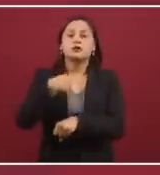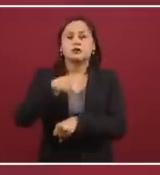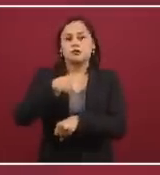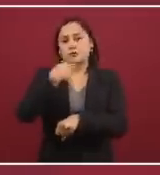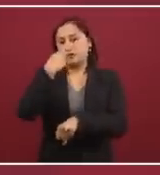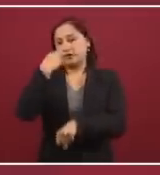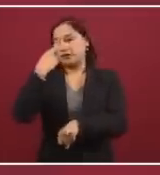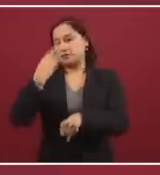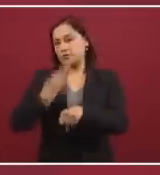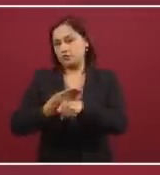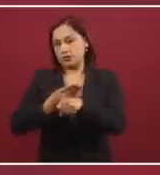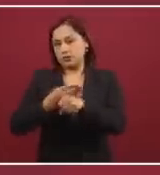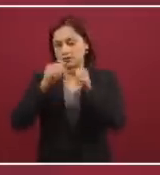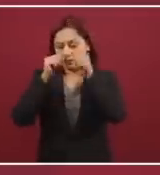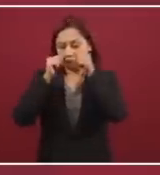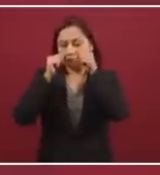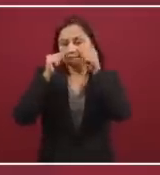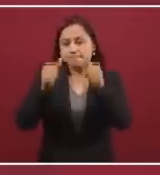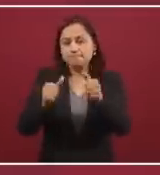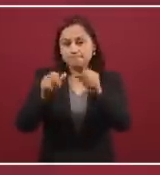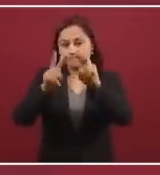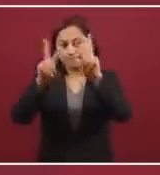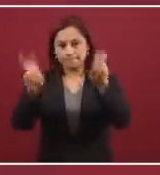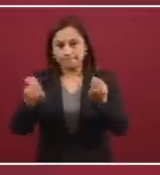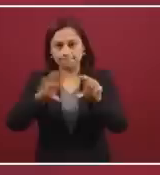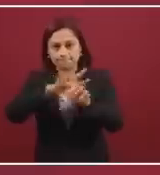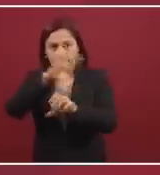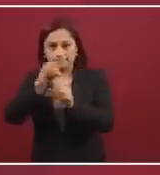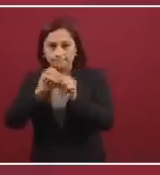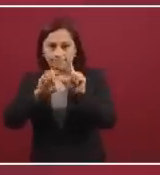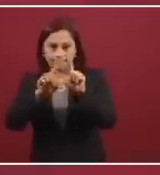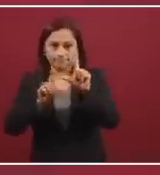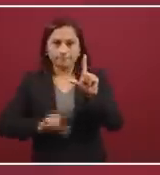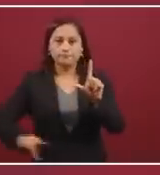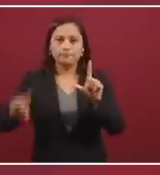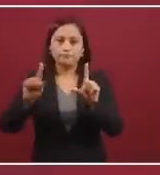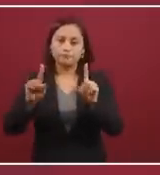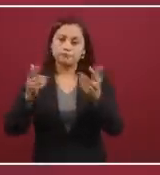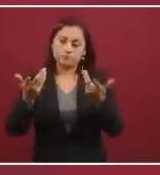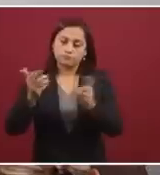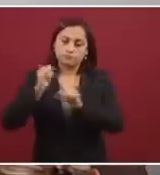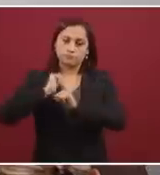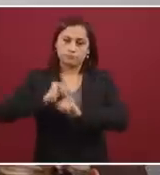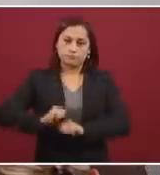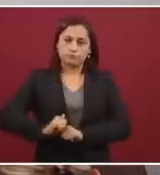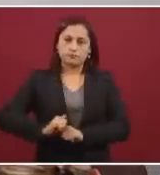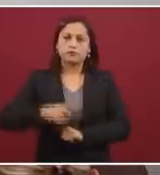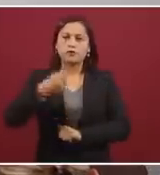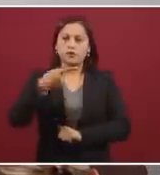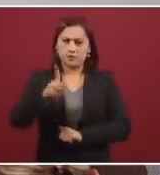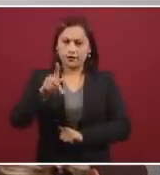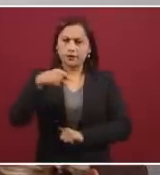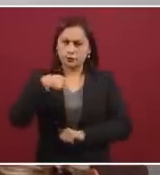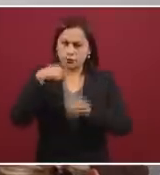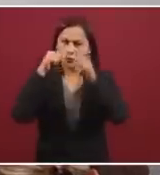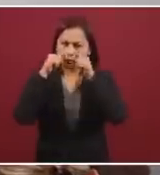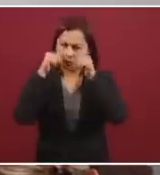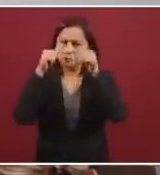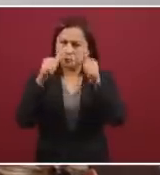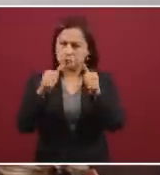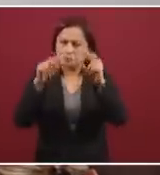pero si este estoy tratando este tema necesitamos